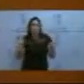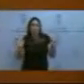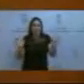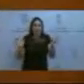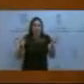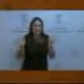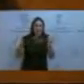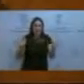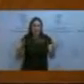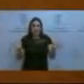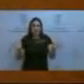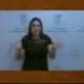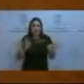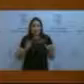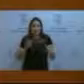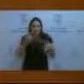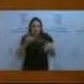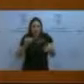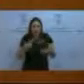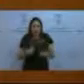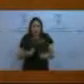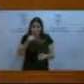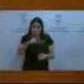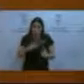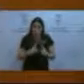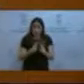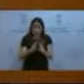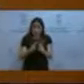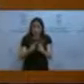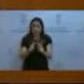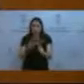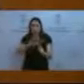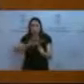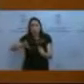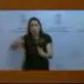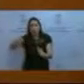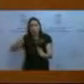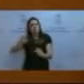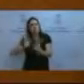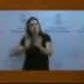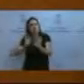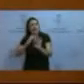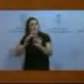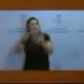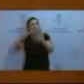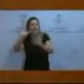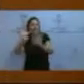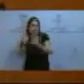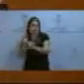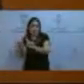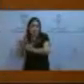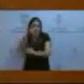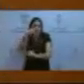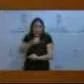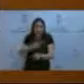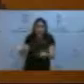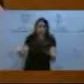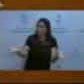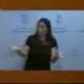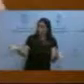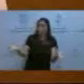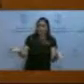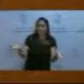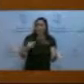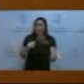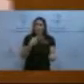estuvieran convencidos, pues en estos colectivos, en otras partes, han demostrado tasas también cercanas al 10%. ¿Qué es lo que yo les diría? Porque yo no estoy hablando